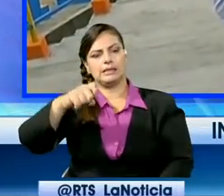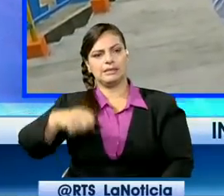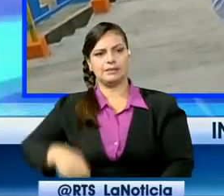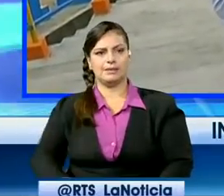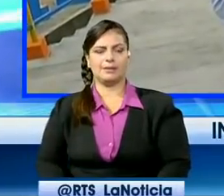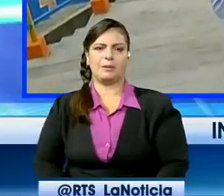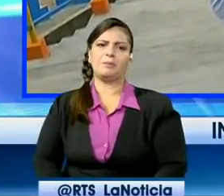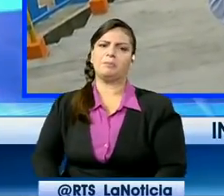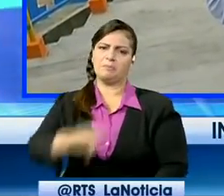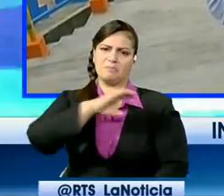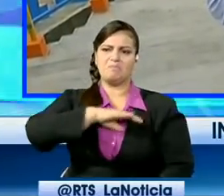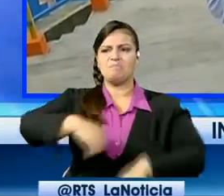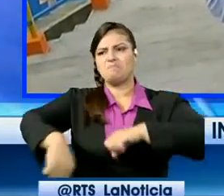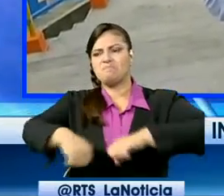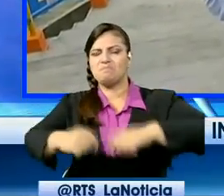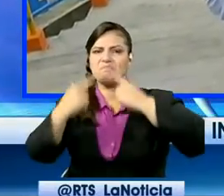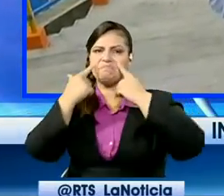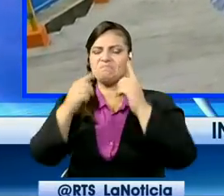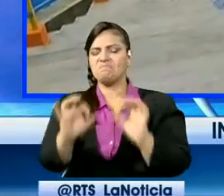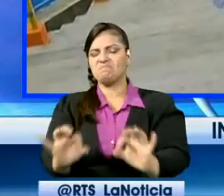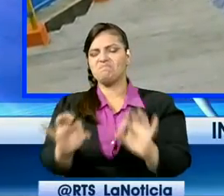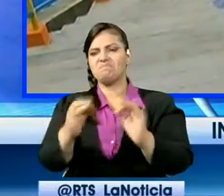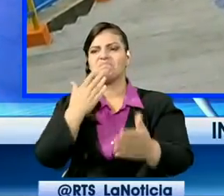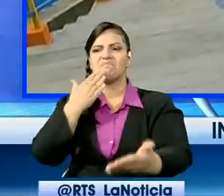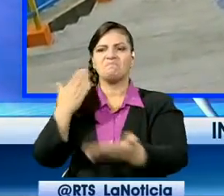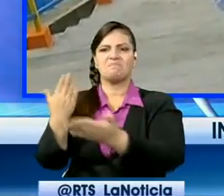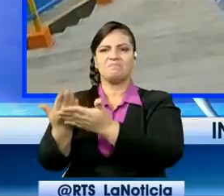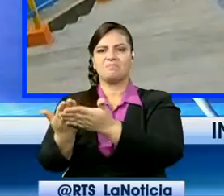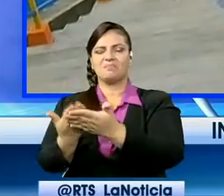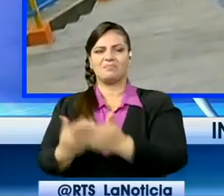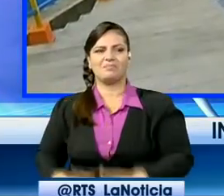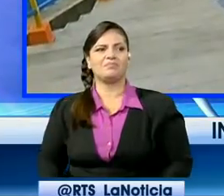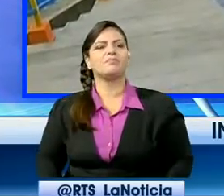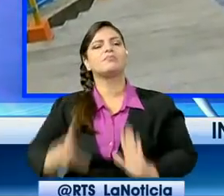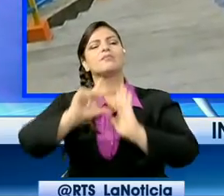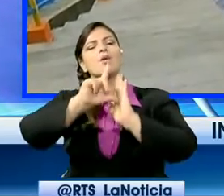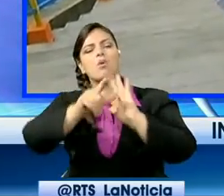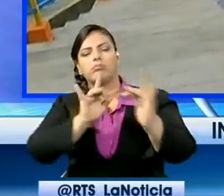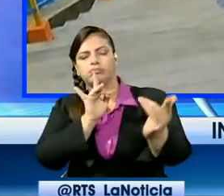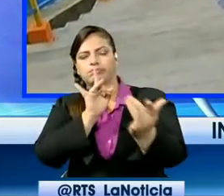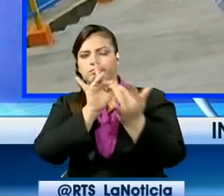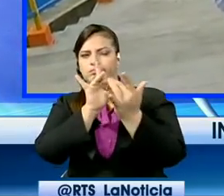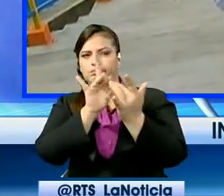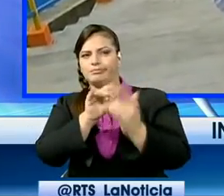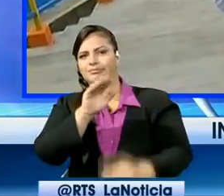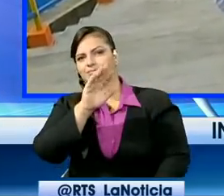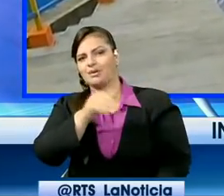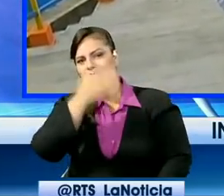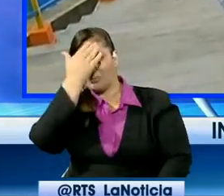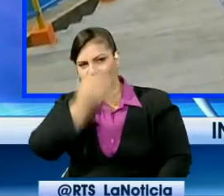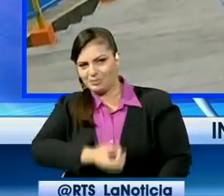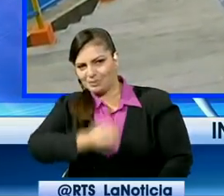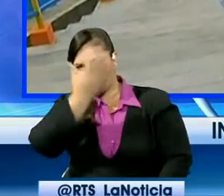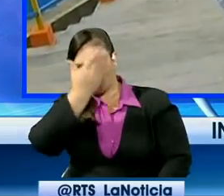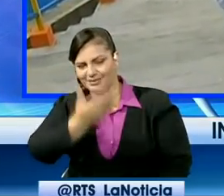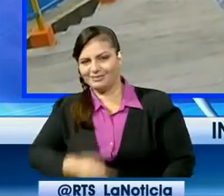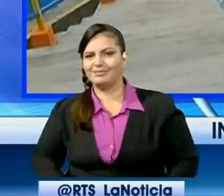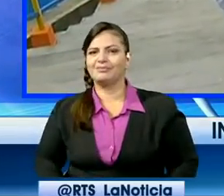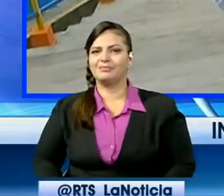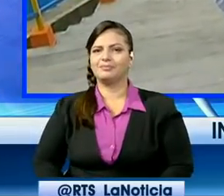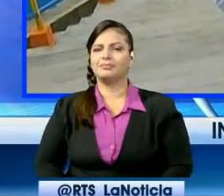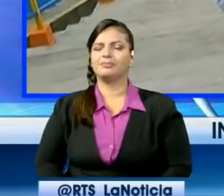sigan así, gracias a esa labor policial también. Más adelante volveremos a enlazarnos contigo, José, que tengas un buen día.